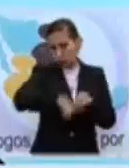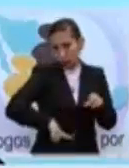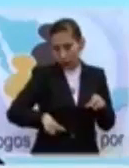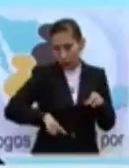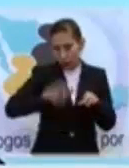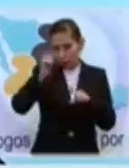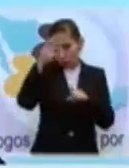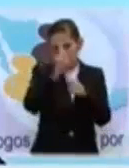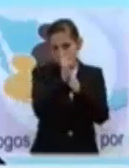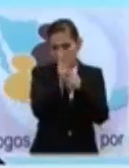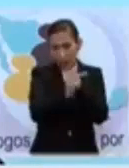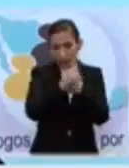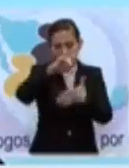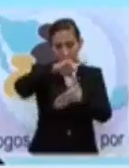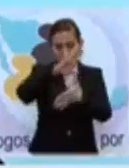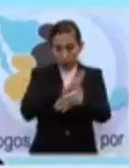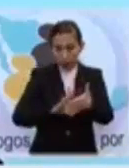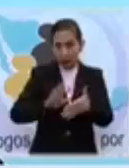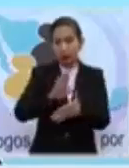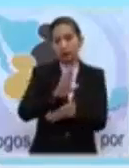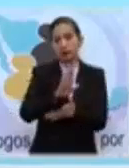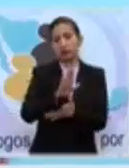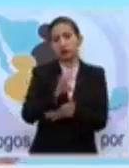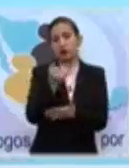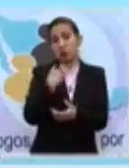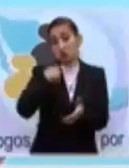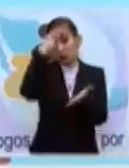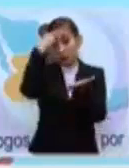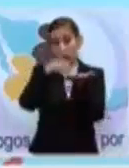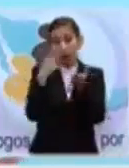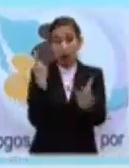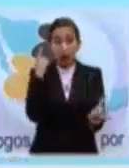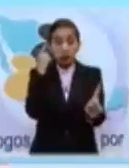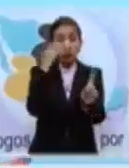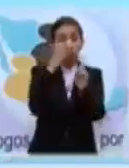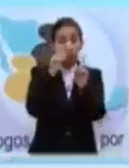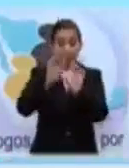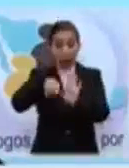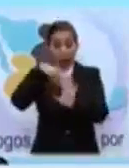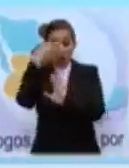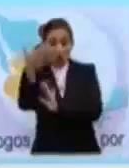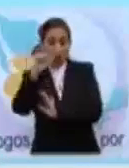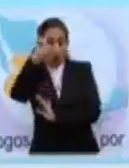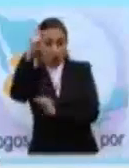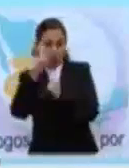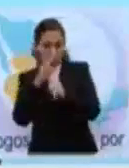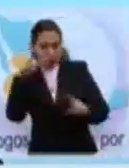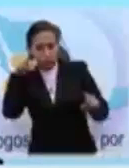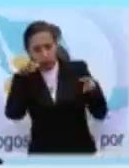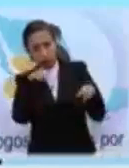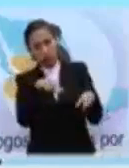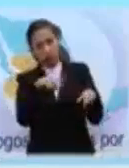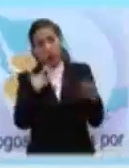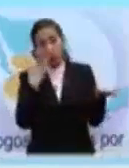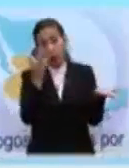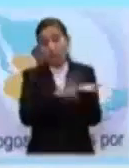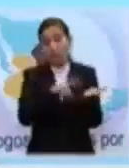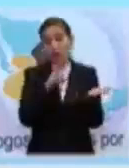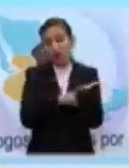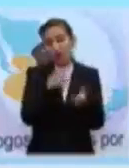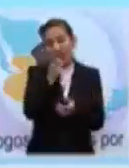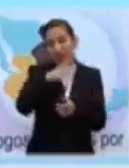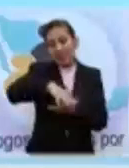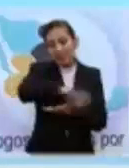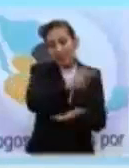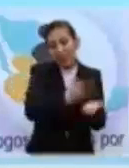otros países de América Latina y creo que esa visión desde afuera a veces permite también valorar cómo está la